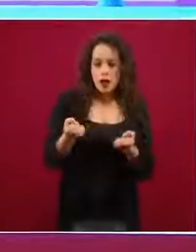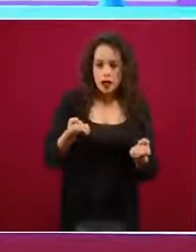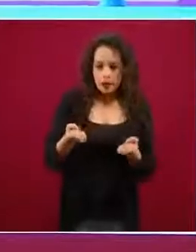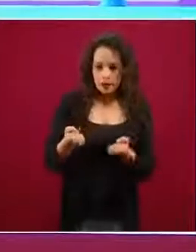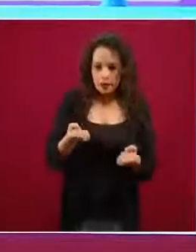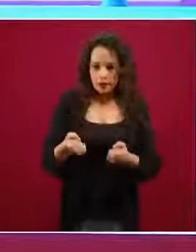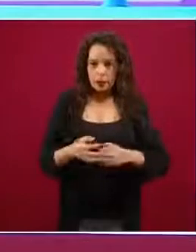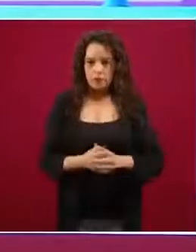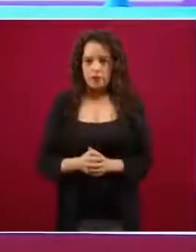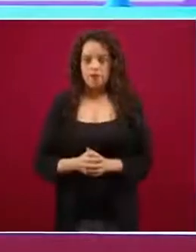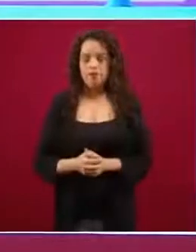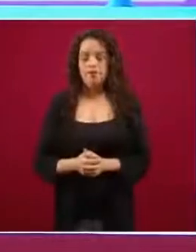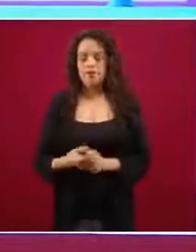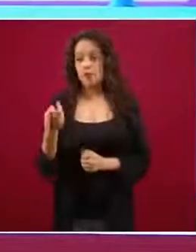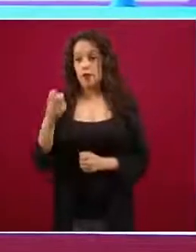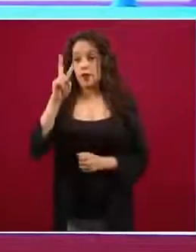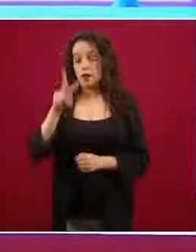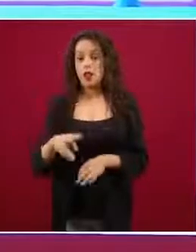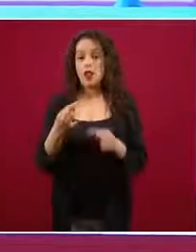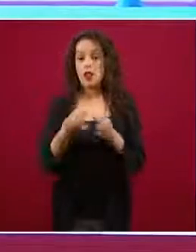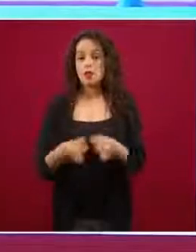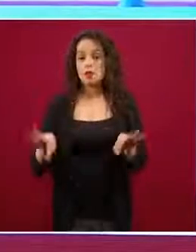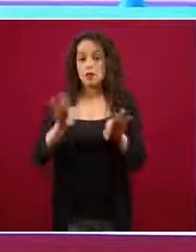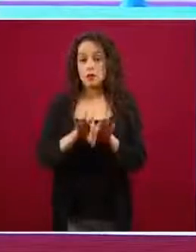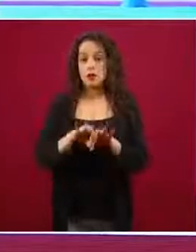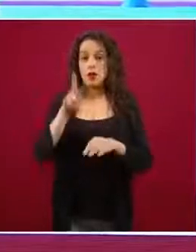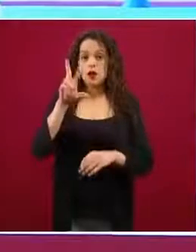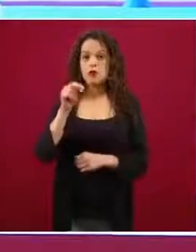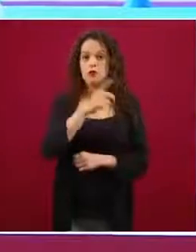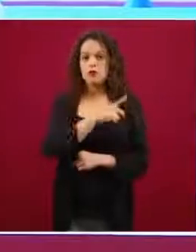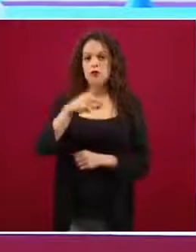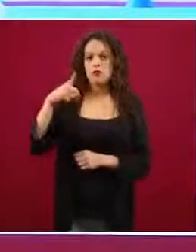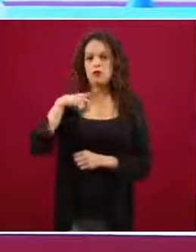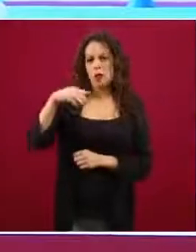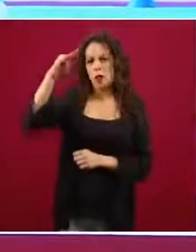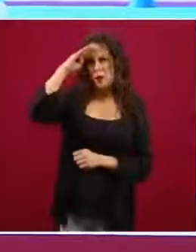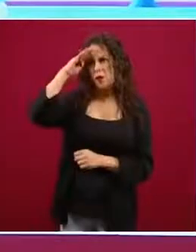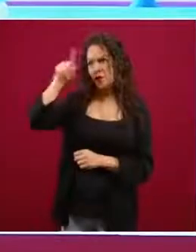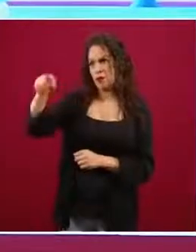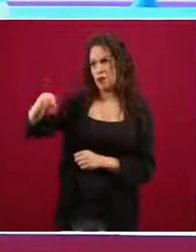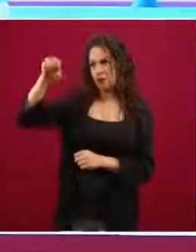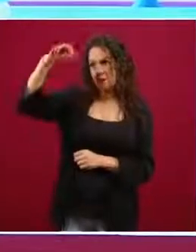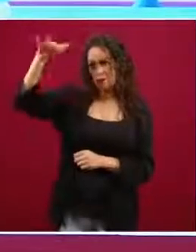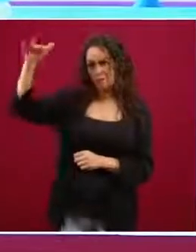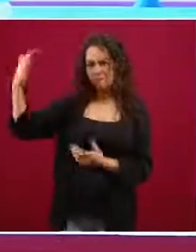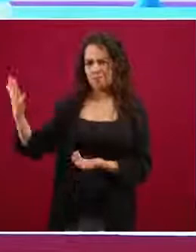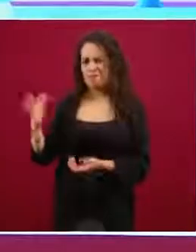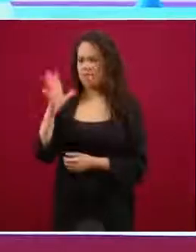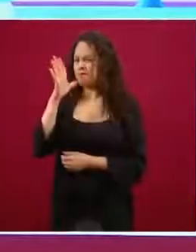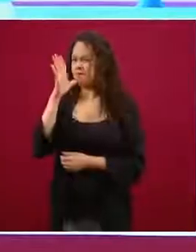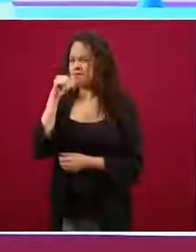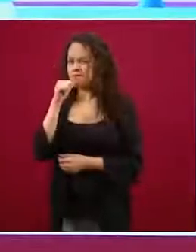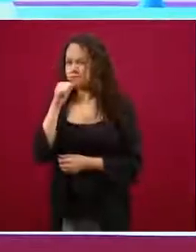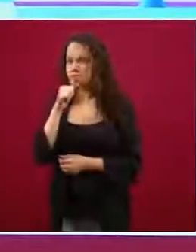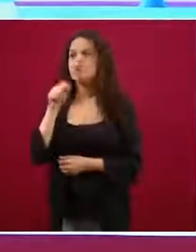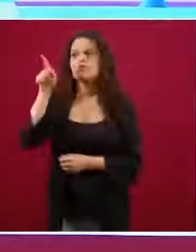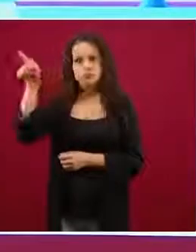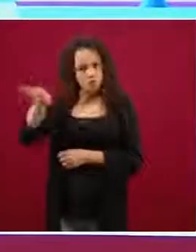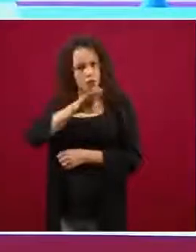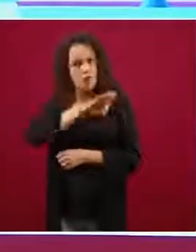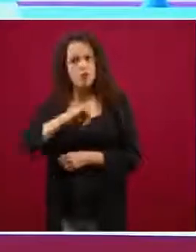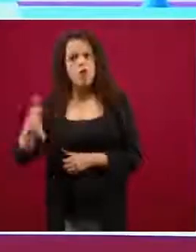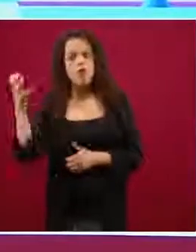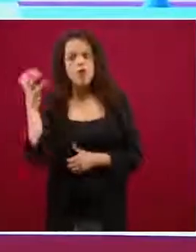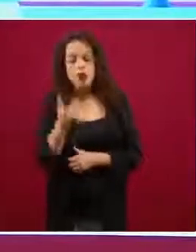infantilizar a los adultos mayores. Ellos pueden tomar sus decisiones y tenemos que escucharlos como a nosotros